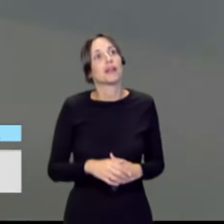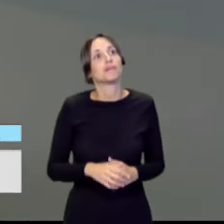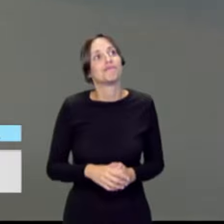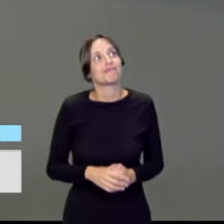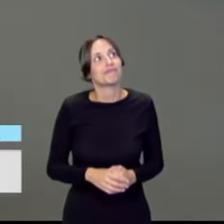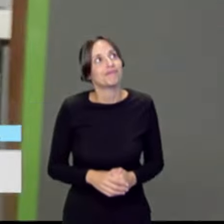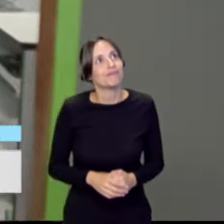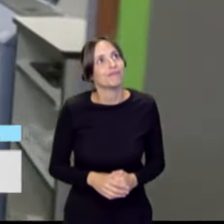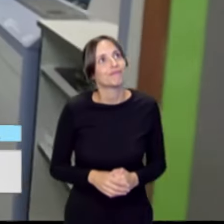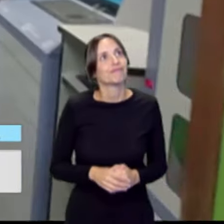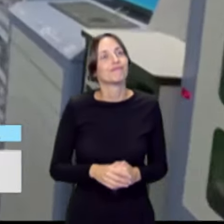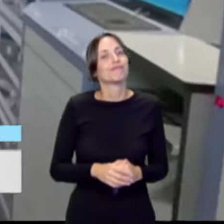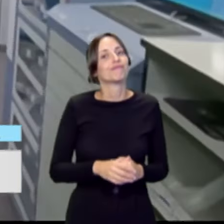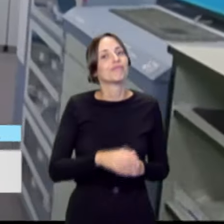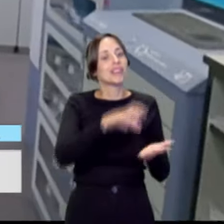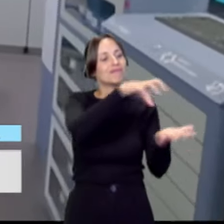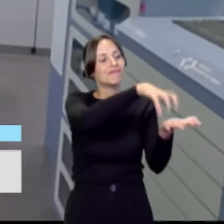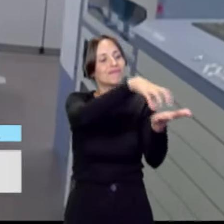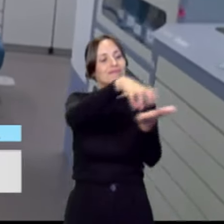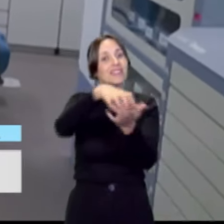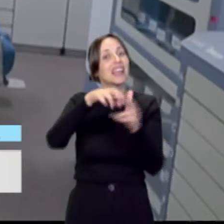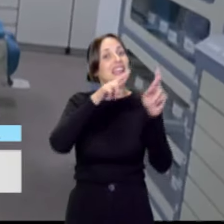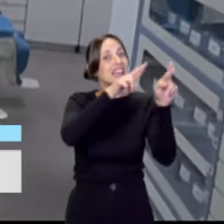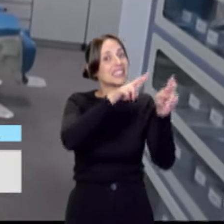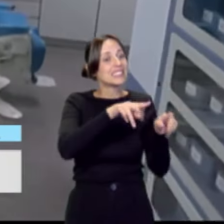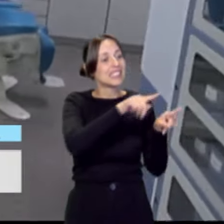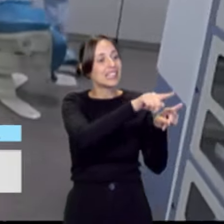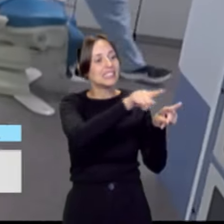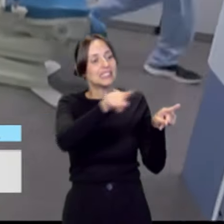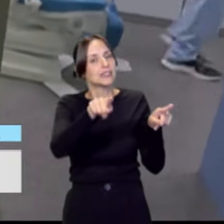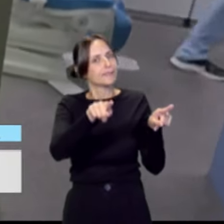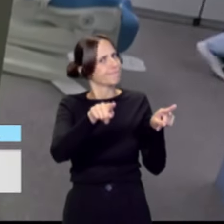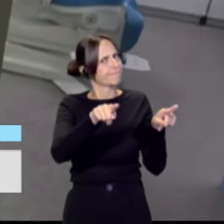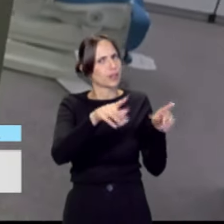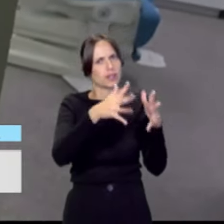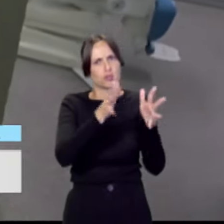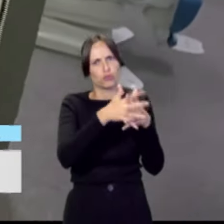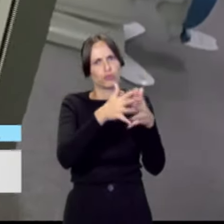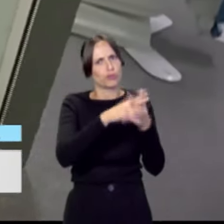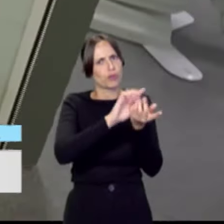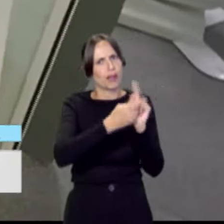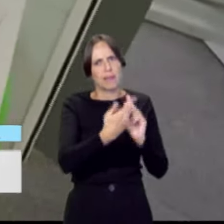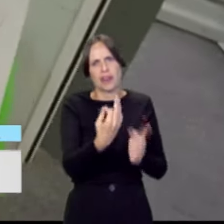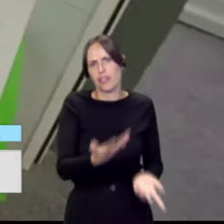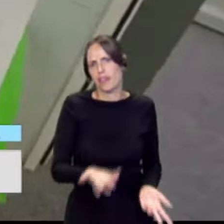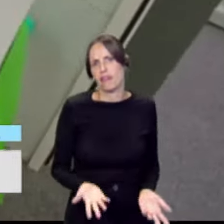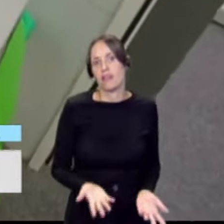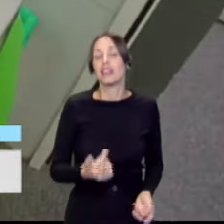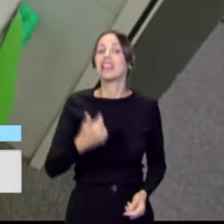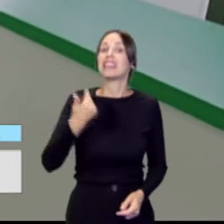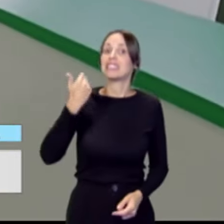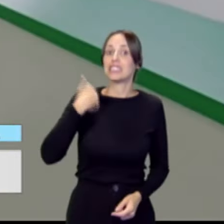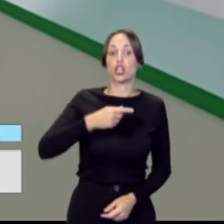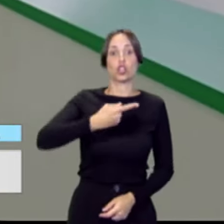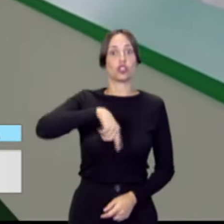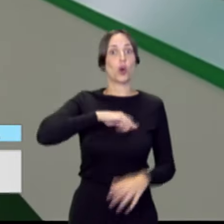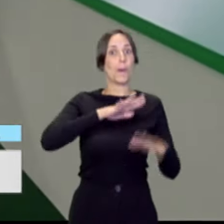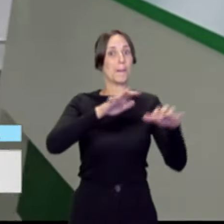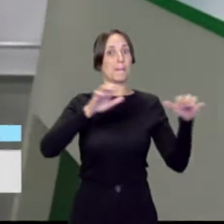las estructuras de estas residencias, yo creo que deben de cambiar. Nosotros hemos llevado esto al Parlamento de Canarias, que lo